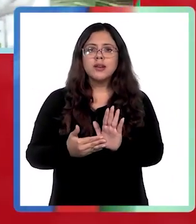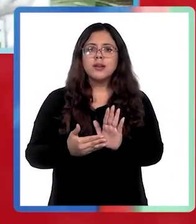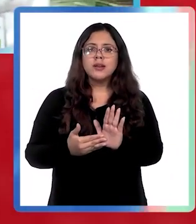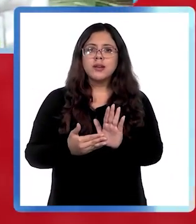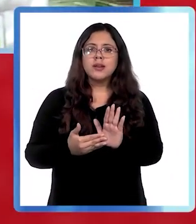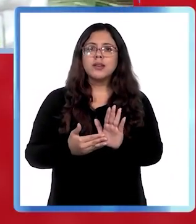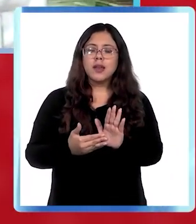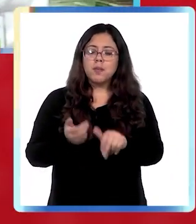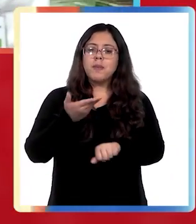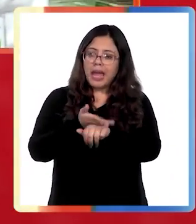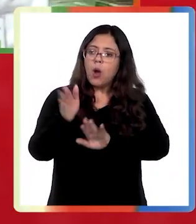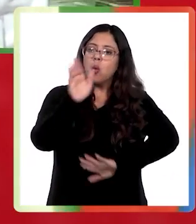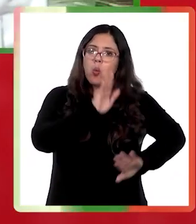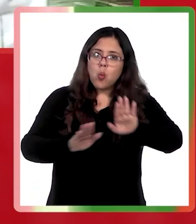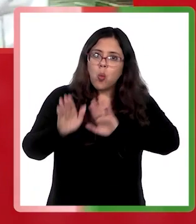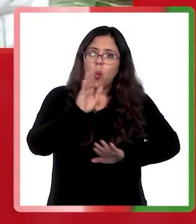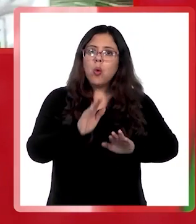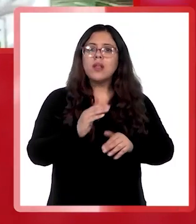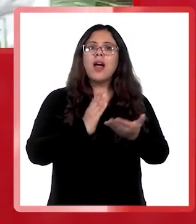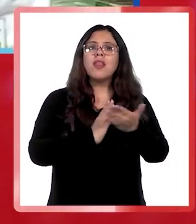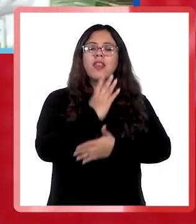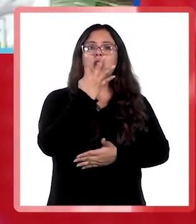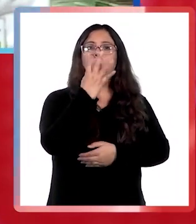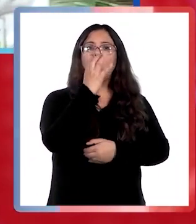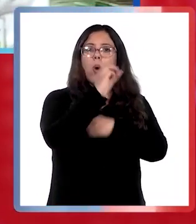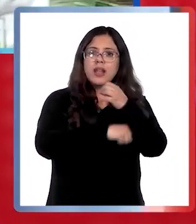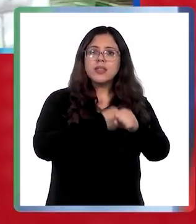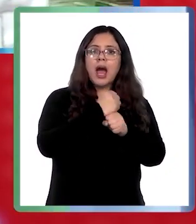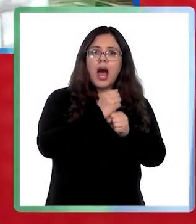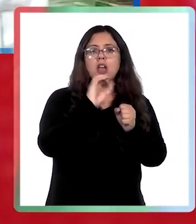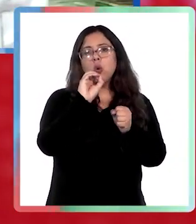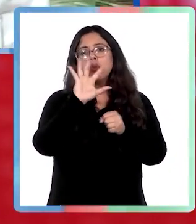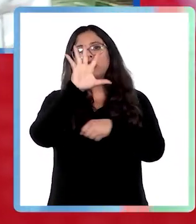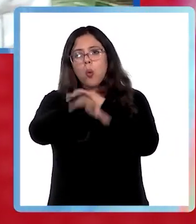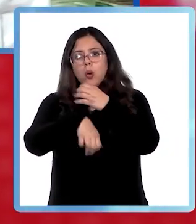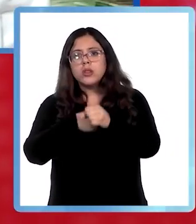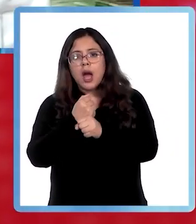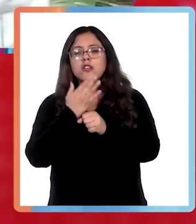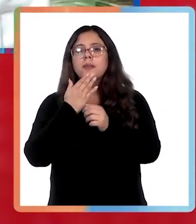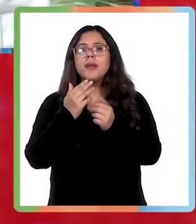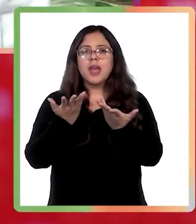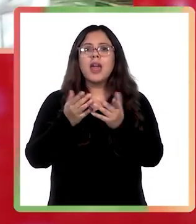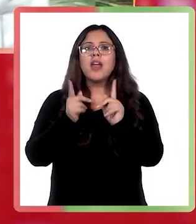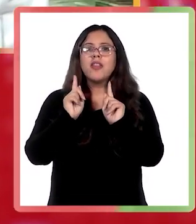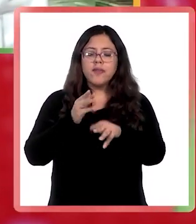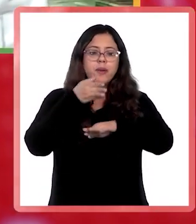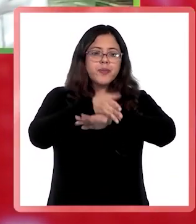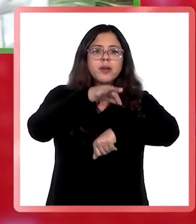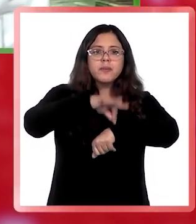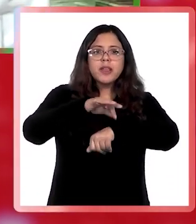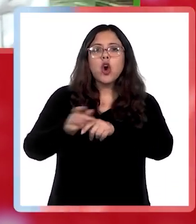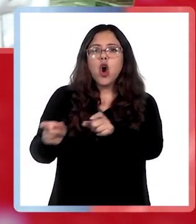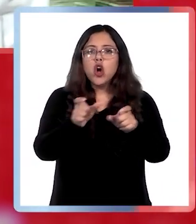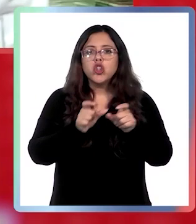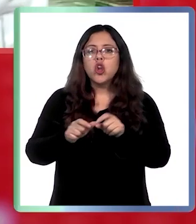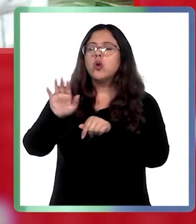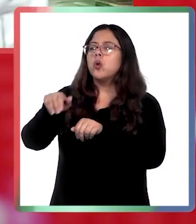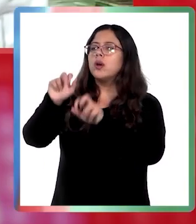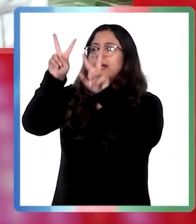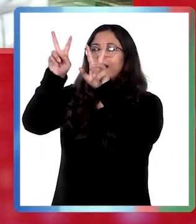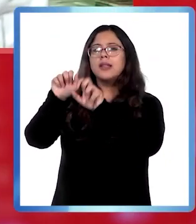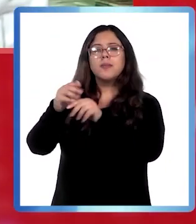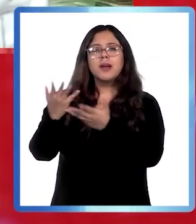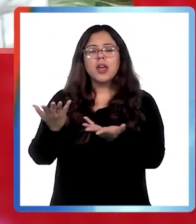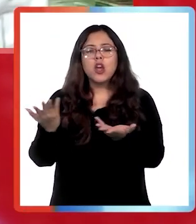cuidarse a partir de los 40, de los 50 y controlarse. Eso. Doctor, y en esa misma línea, ¿cómo son